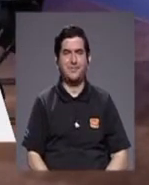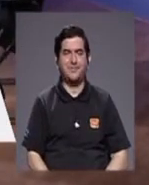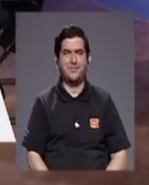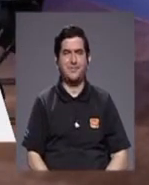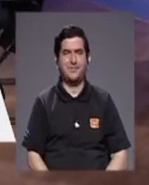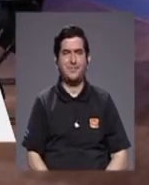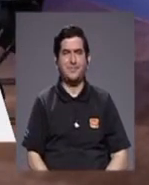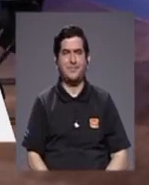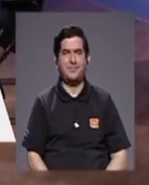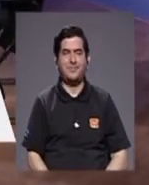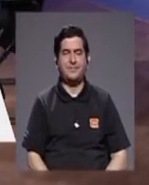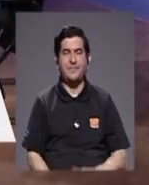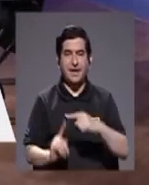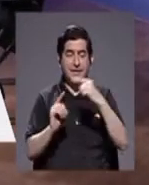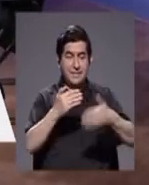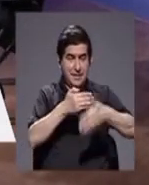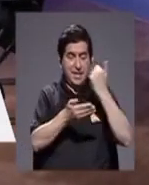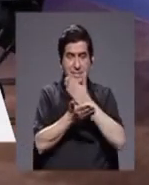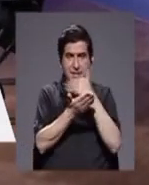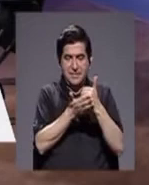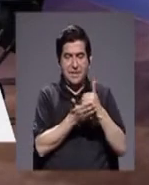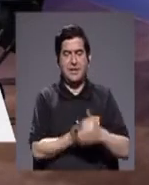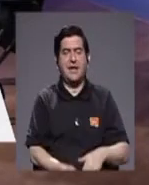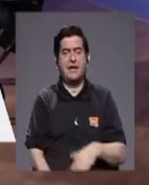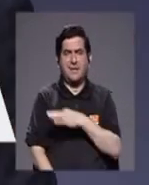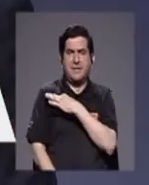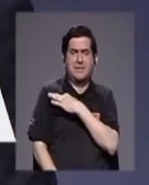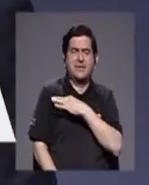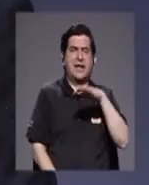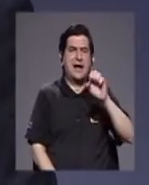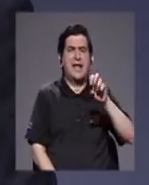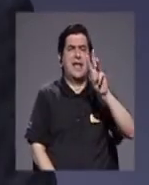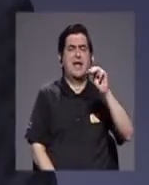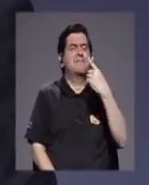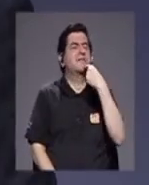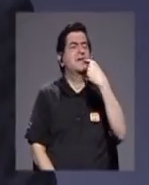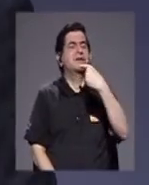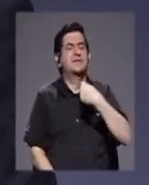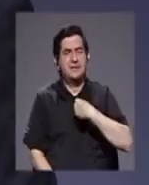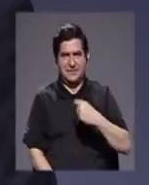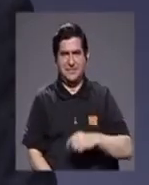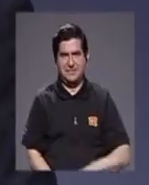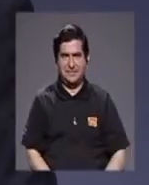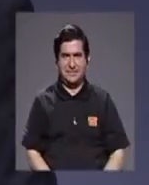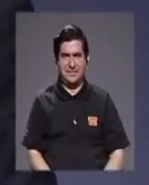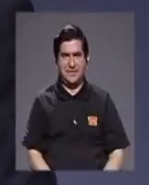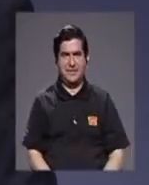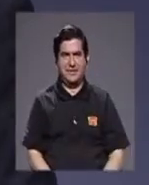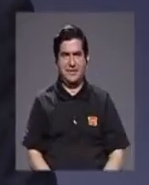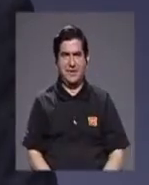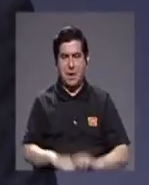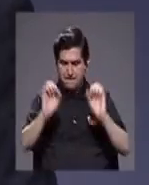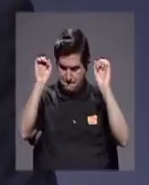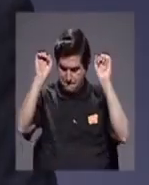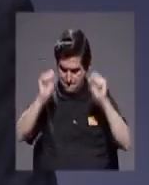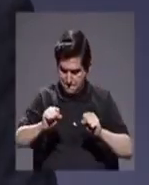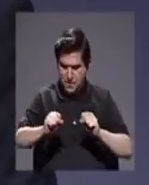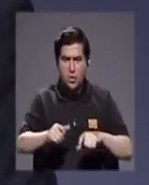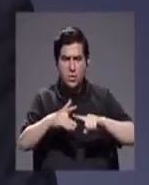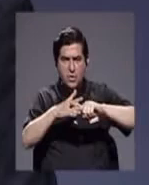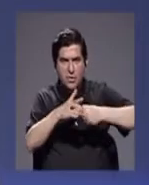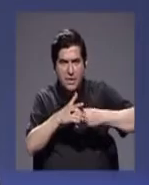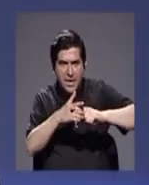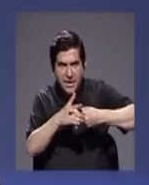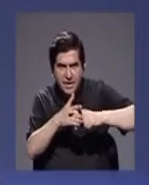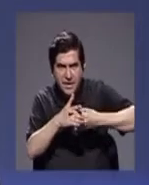invitábamos desde el segmento anterior a don Efraín Monge a que nos dijera cómo puede